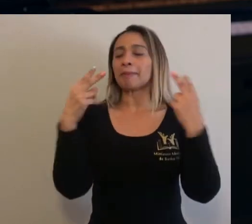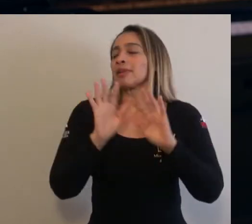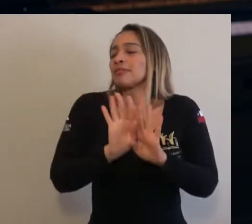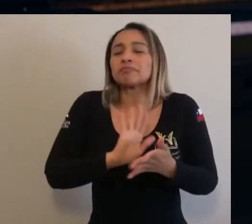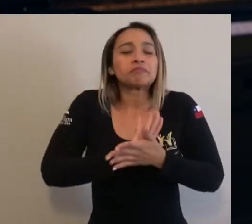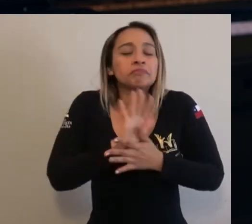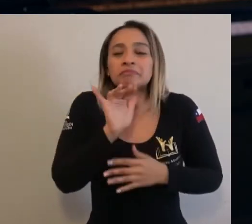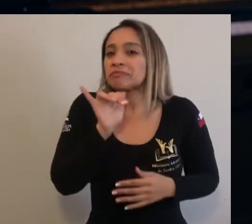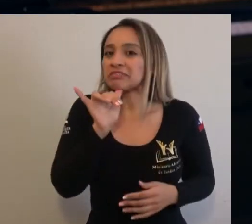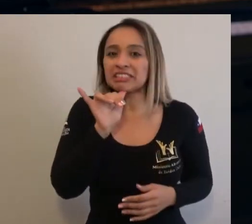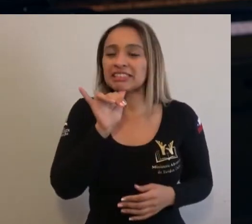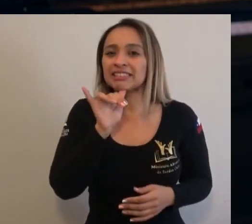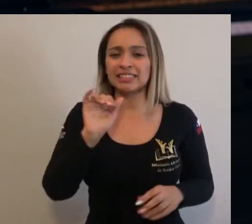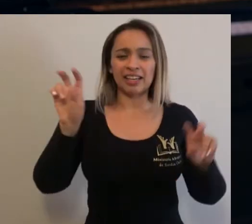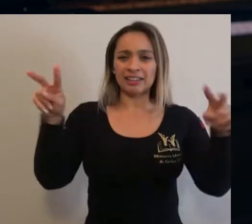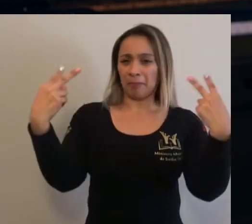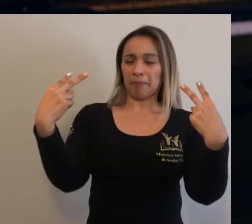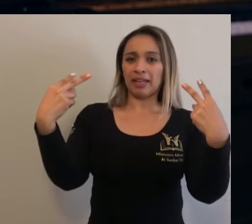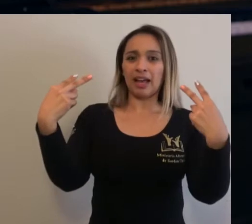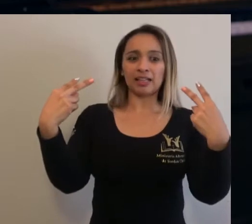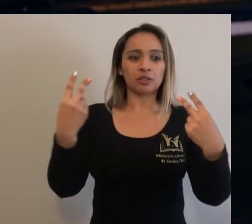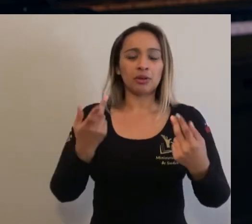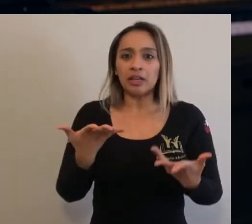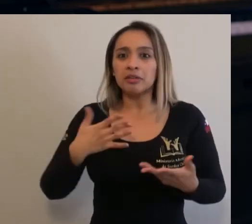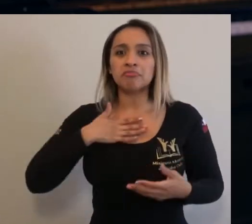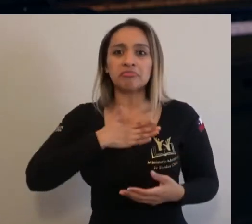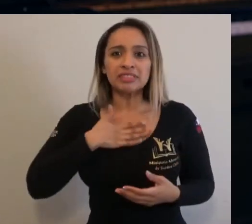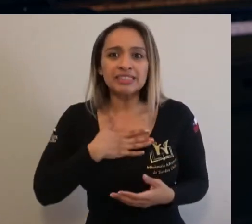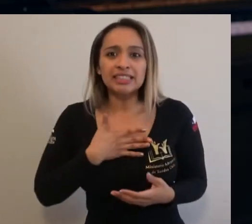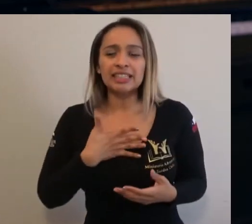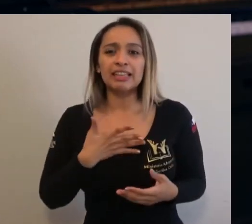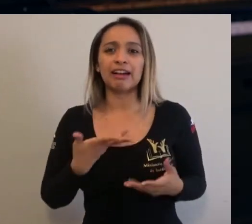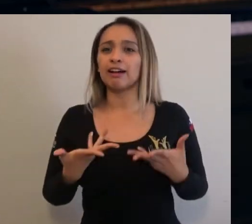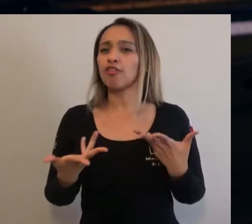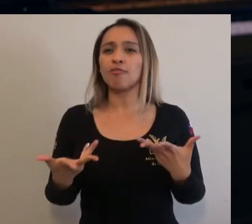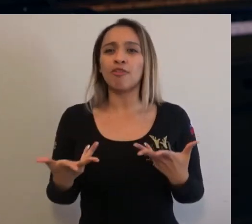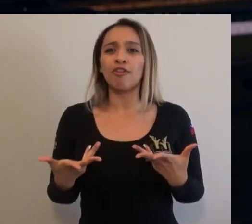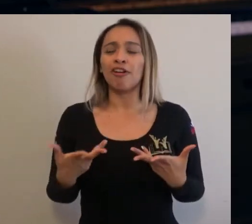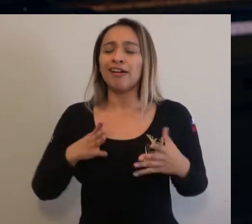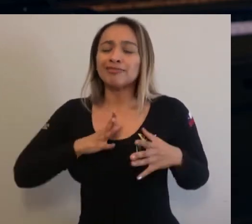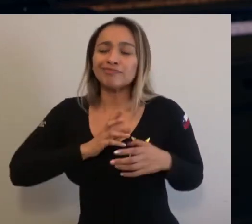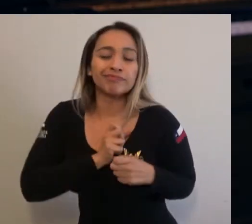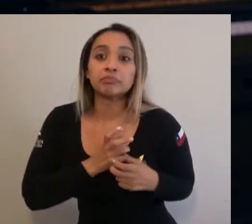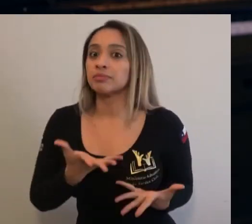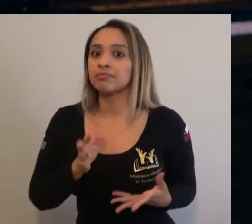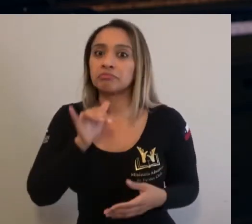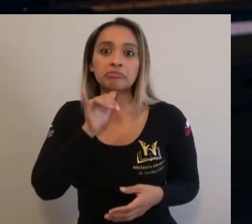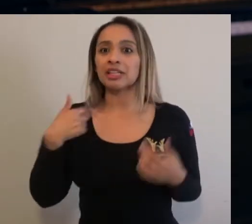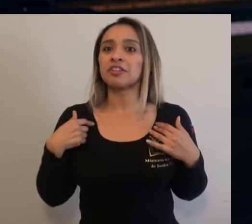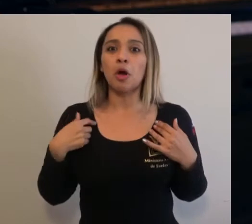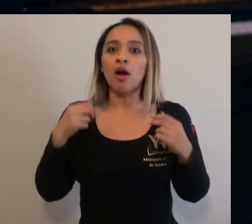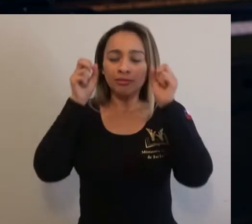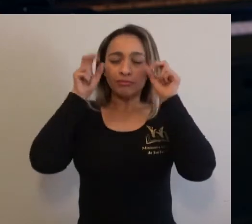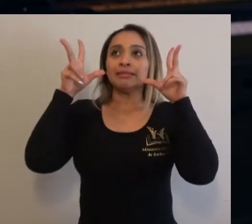a mi alrededor. Quizás ellos estaban viendo este hallazgo y ellos se sintieron conmovidos. Si yo